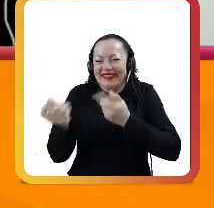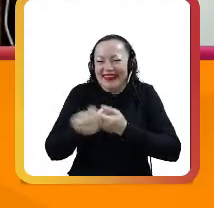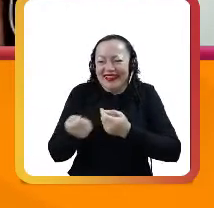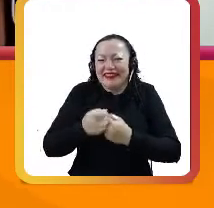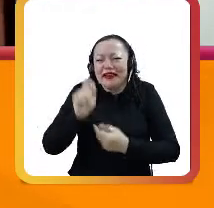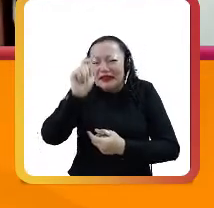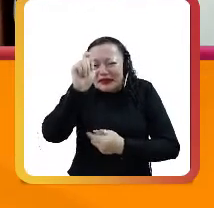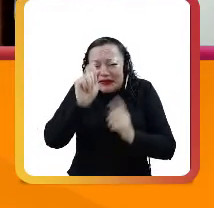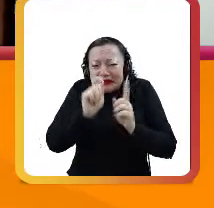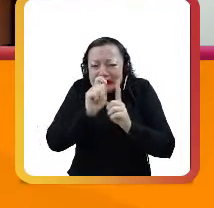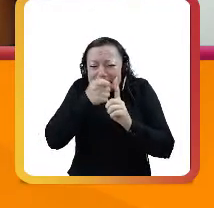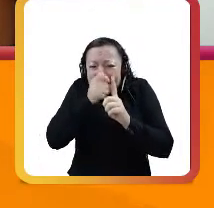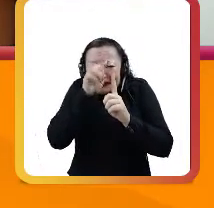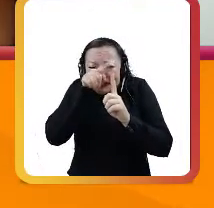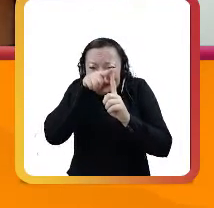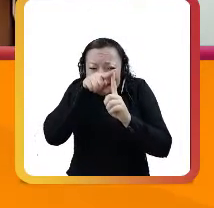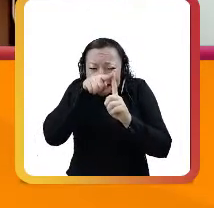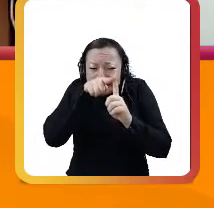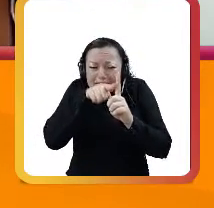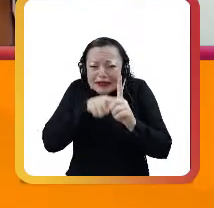termómetro.